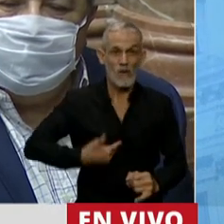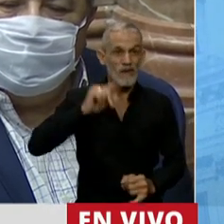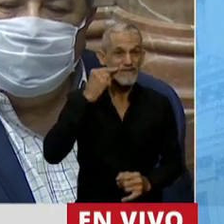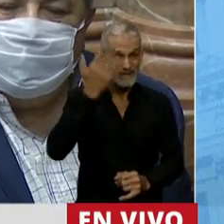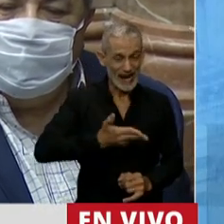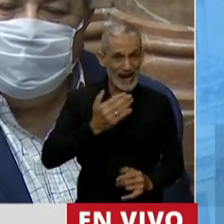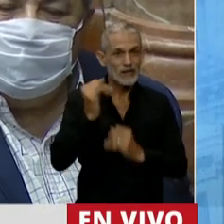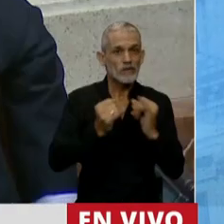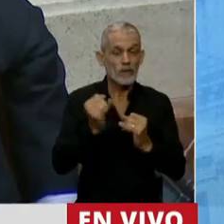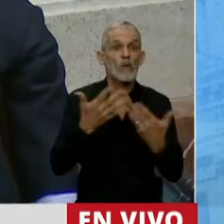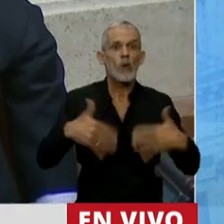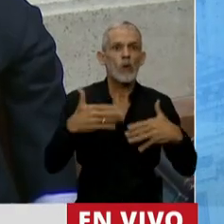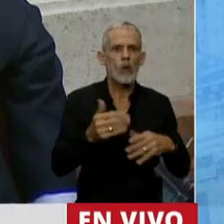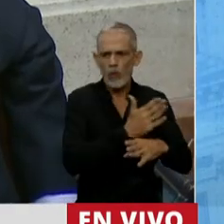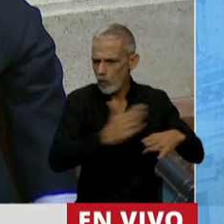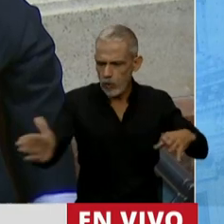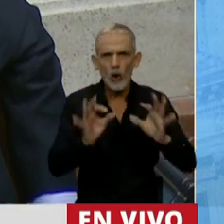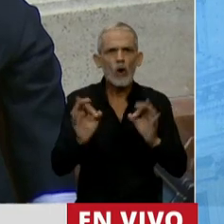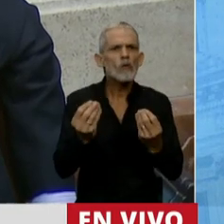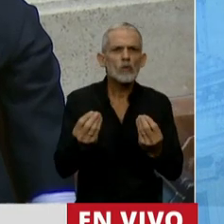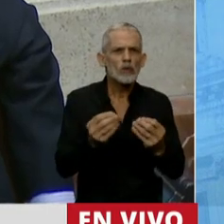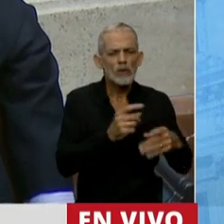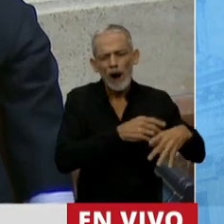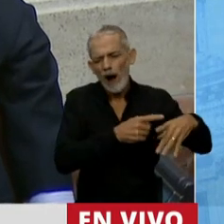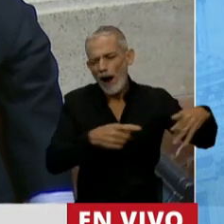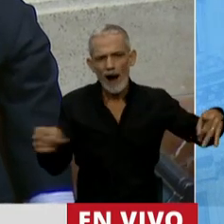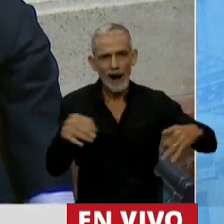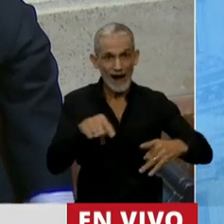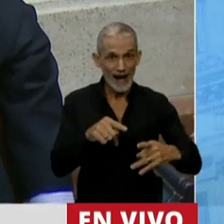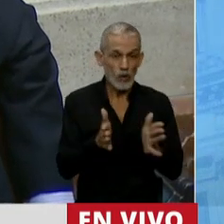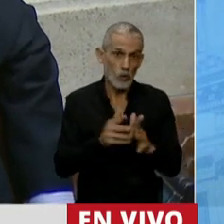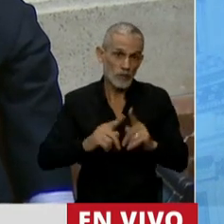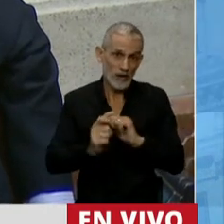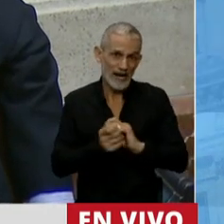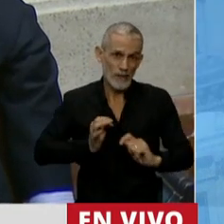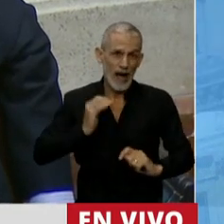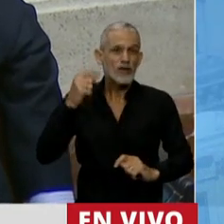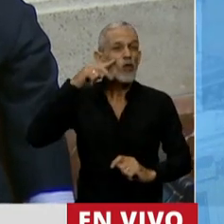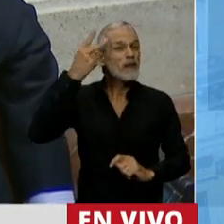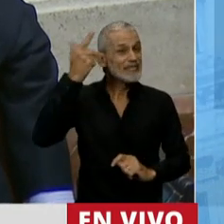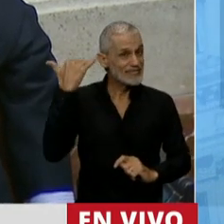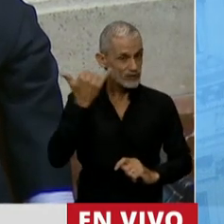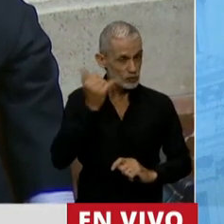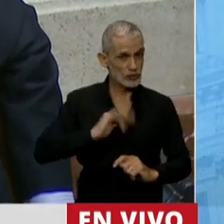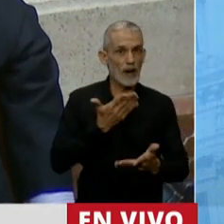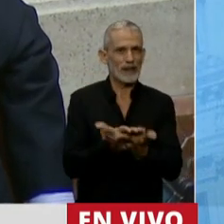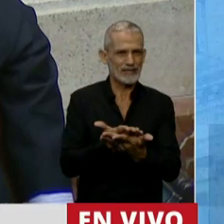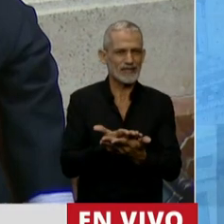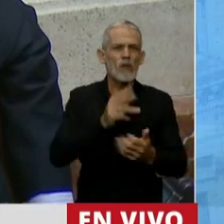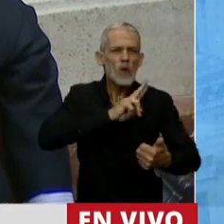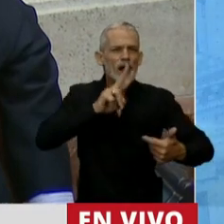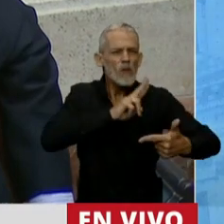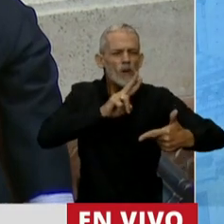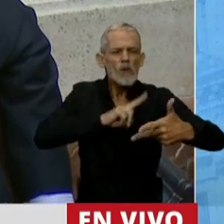reivindicar cómo por suerte llegamos a esta instancia después de un debate muy largo que impulsamos desde Juntos por el Cambio en el 2018 y que tantas mujeres hace años